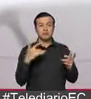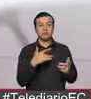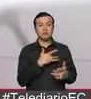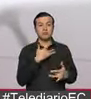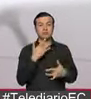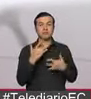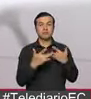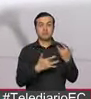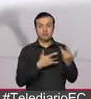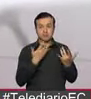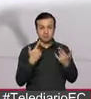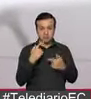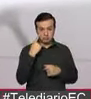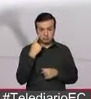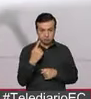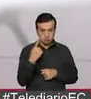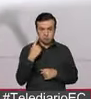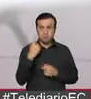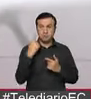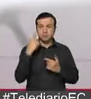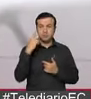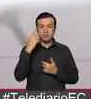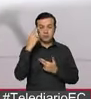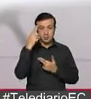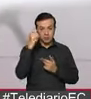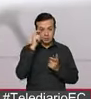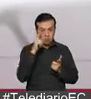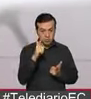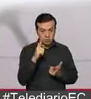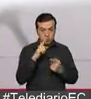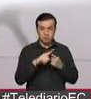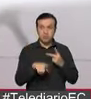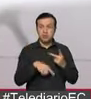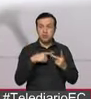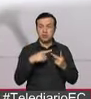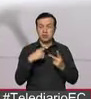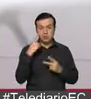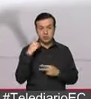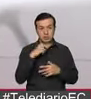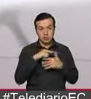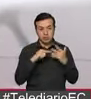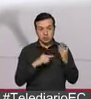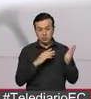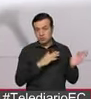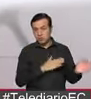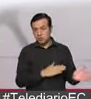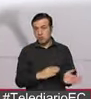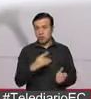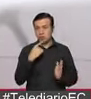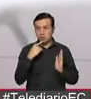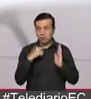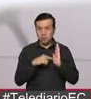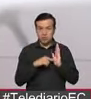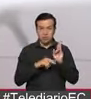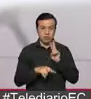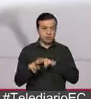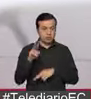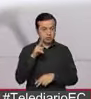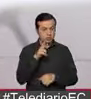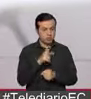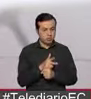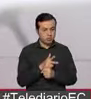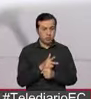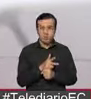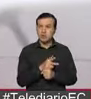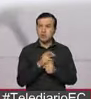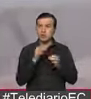tenemos ahí presencia de guardia privada tenemos presencia de mecanismos disuasivos como sistemas de videovigilancia pero